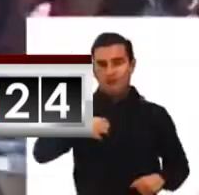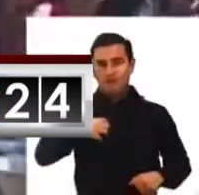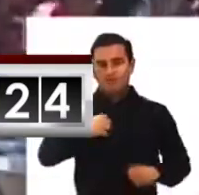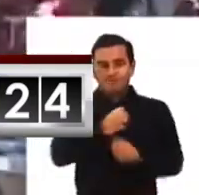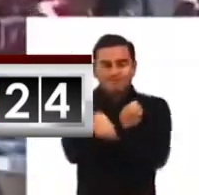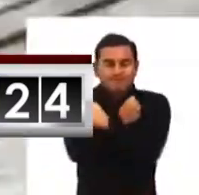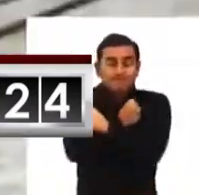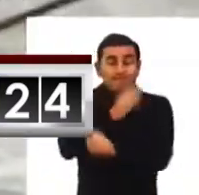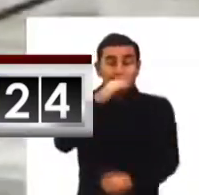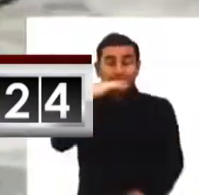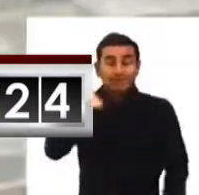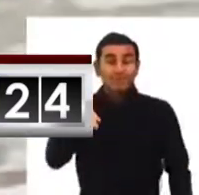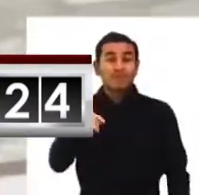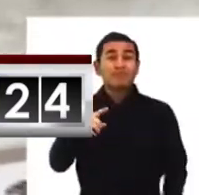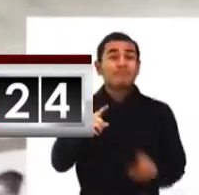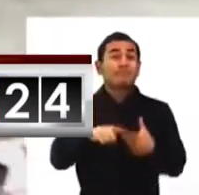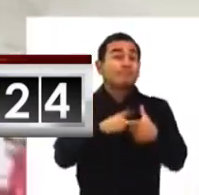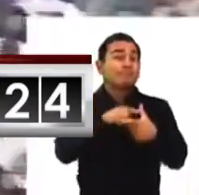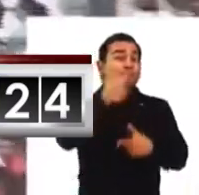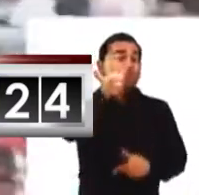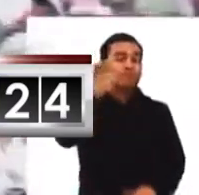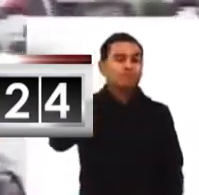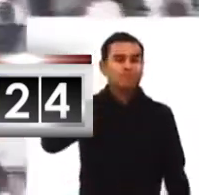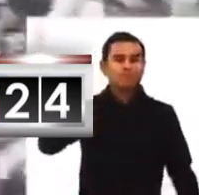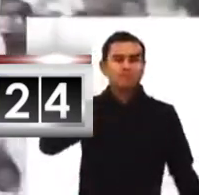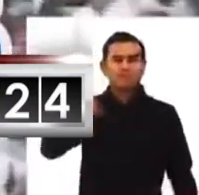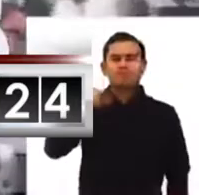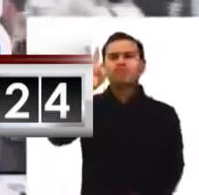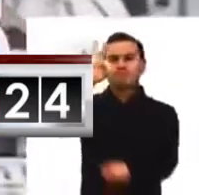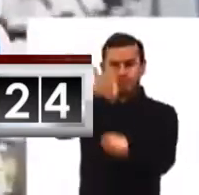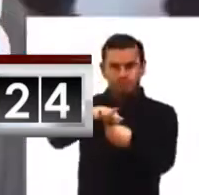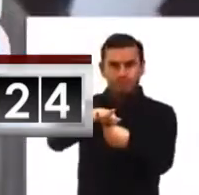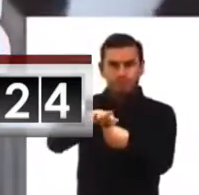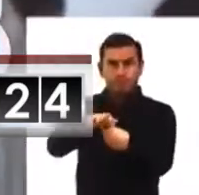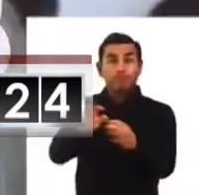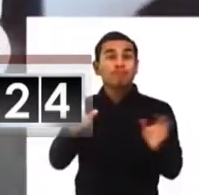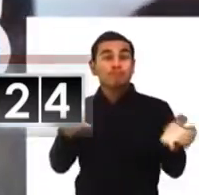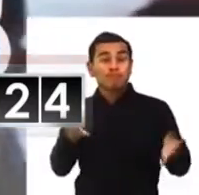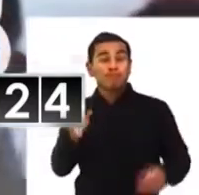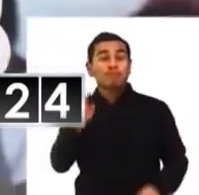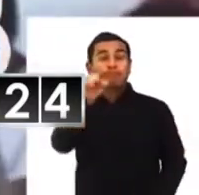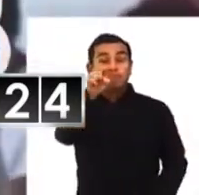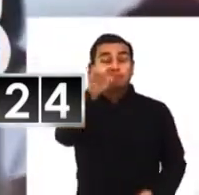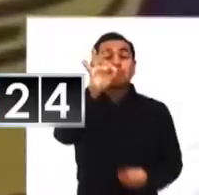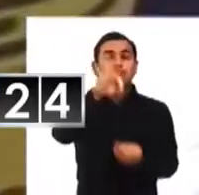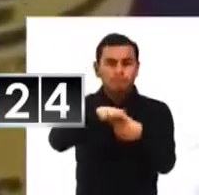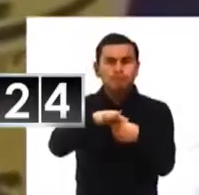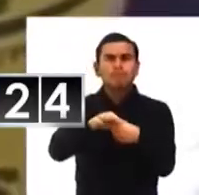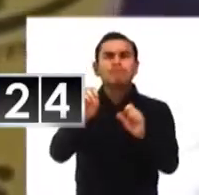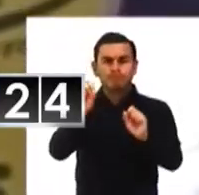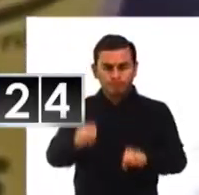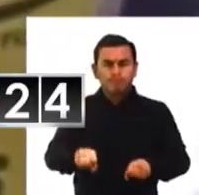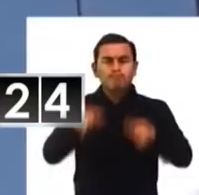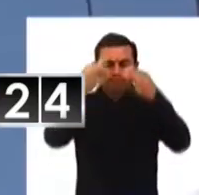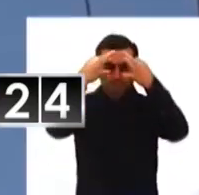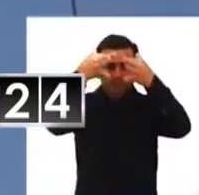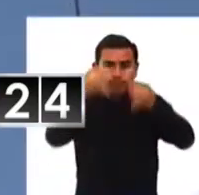también está invitando a los electores a consultar su centro de votación para estar seguros del lugar donde les toca votar.